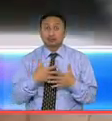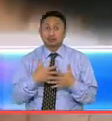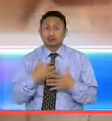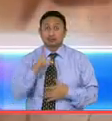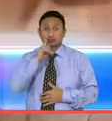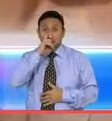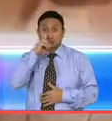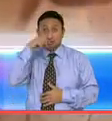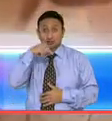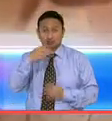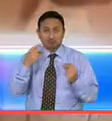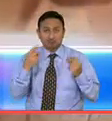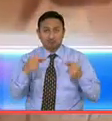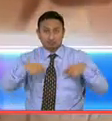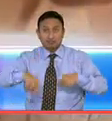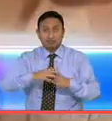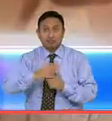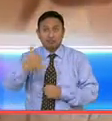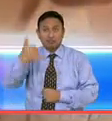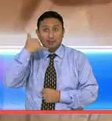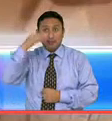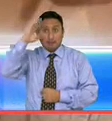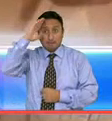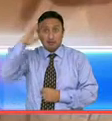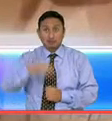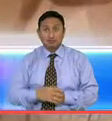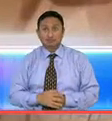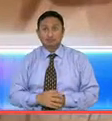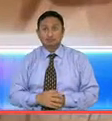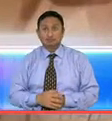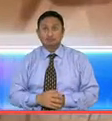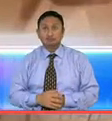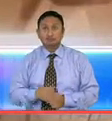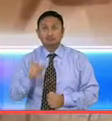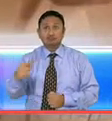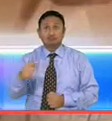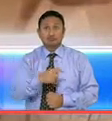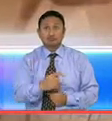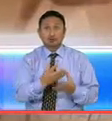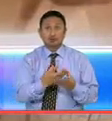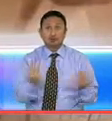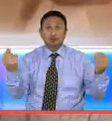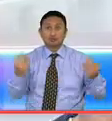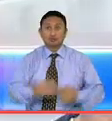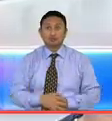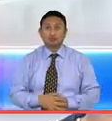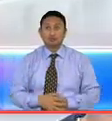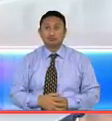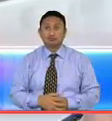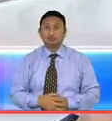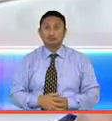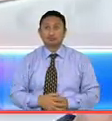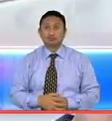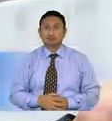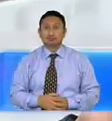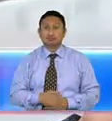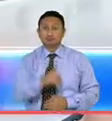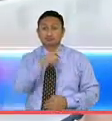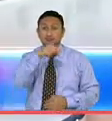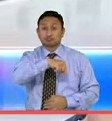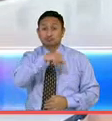restaurante reaccionaron, llamaron a la policía, pero los desconocidos desaparecieron en la oscuridad de la noche. En ese momento estaban